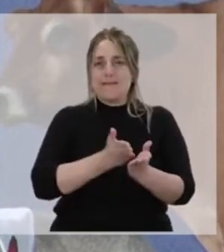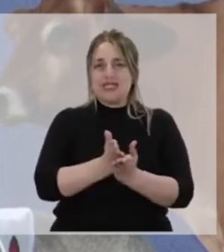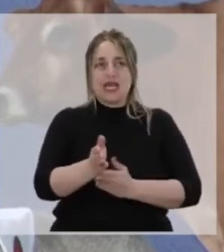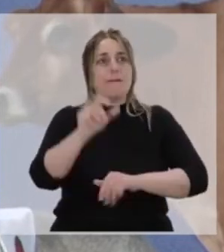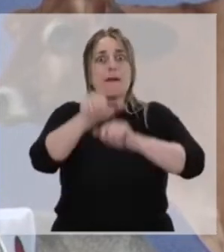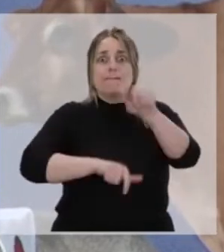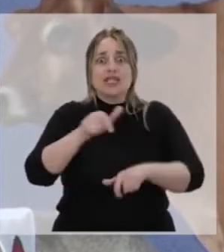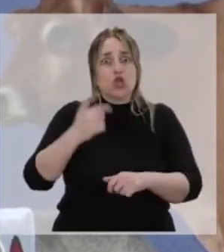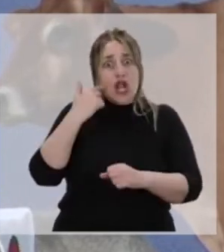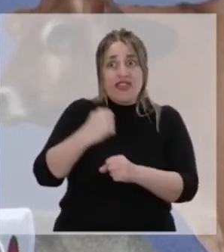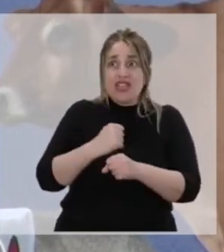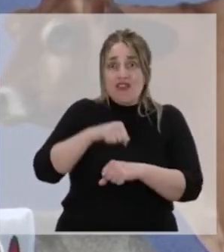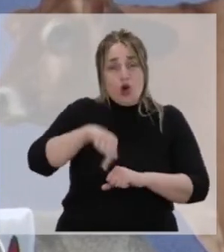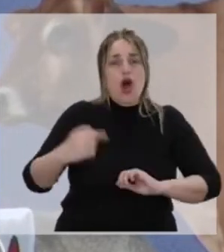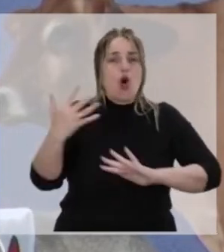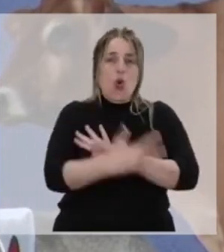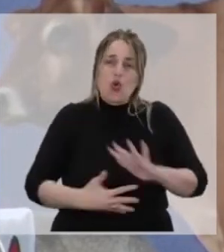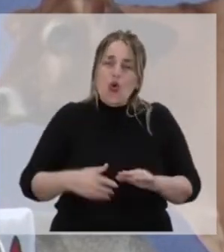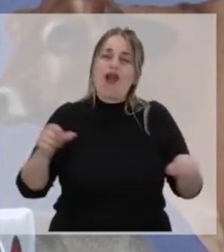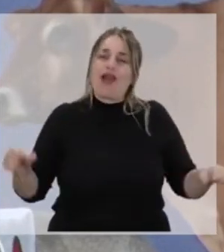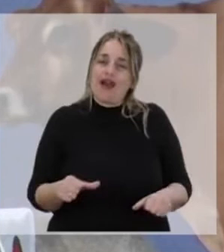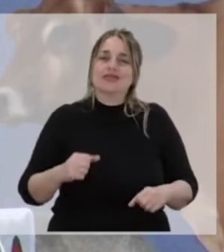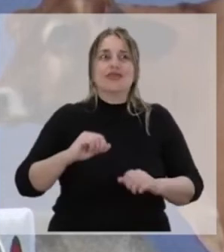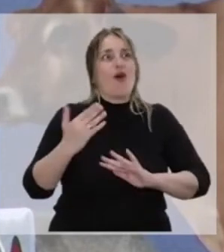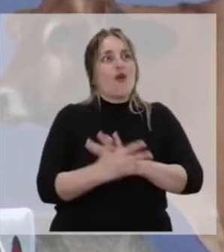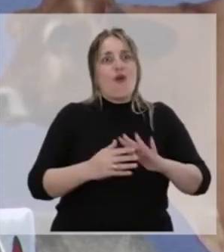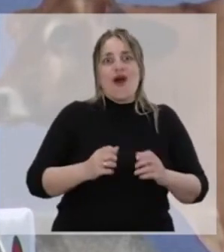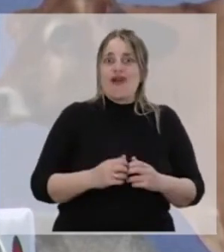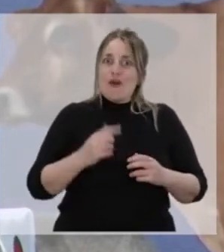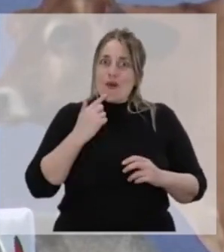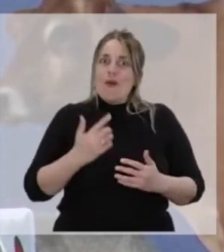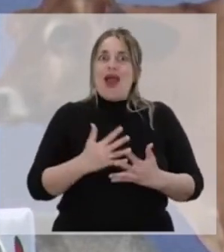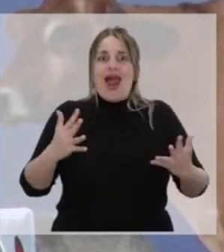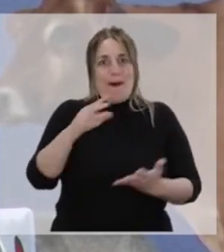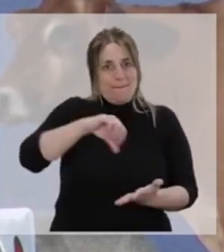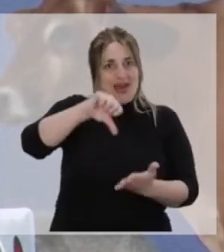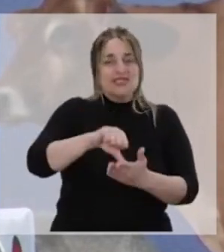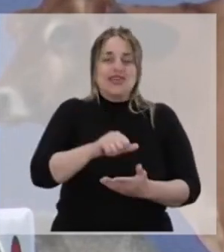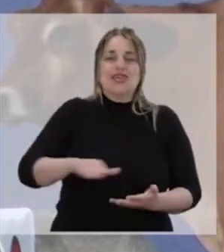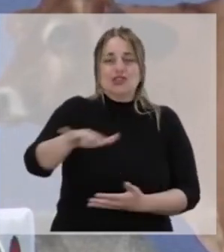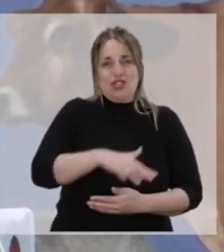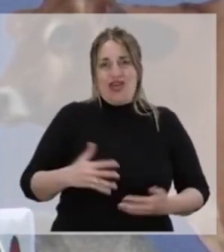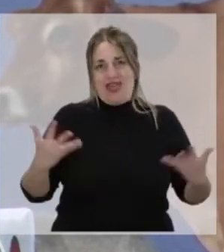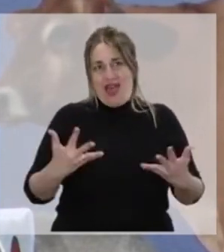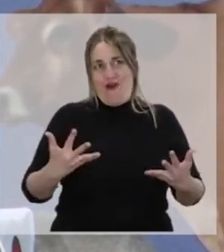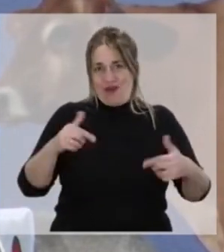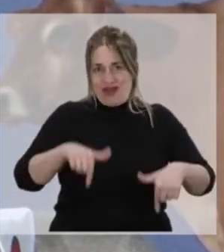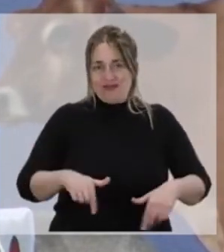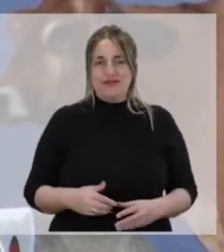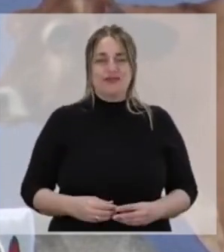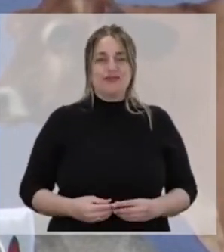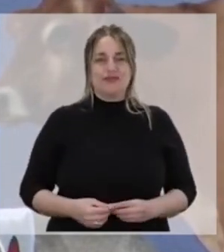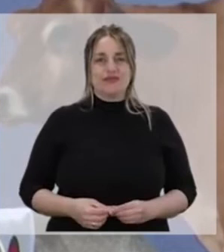siempre la gente de trabajo en nuestro país que es la que ha hecho grande al uruguay esa es la sociedad que hoy